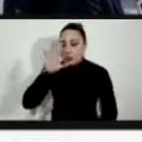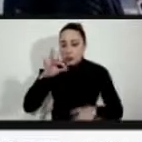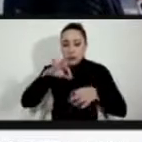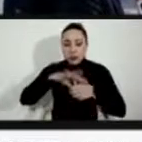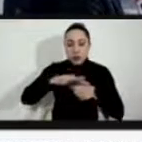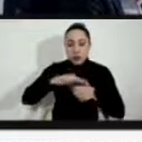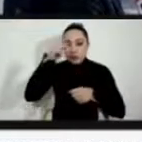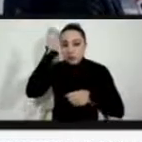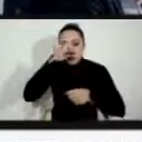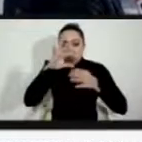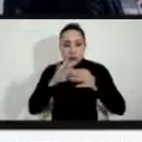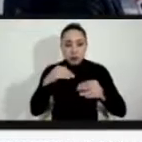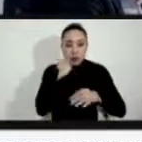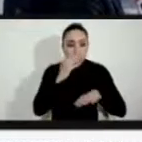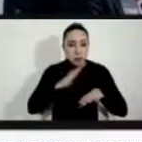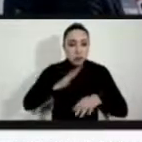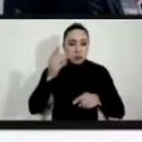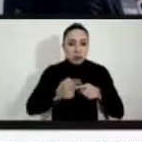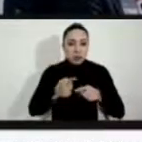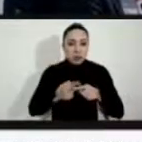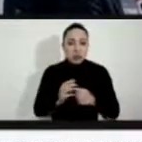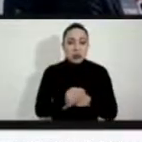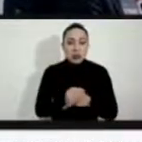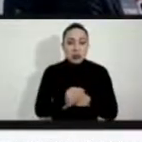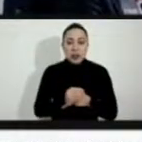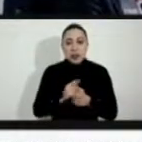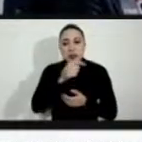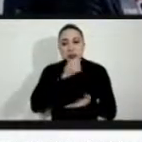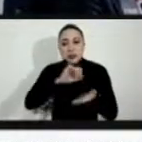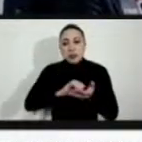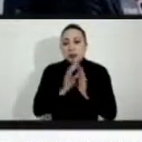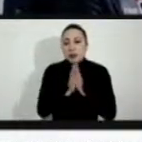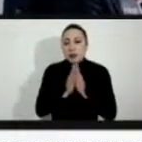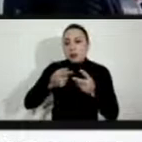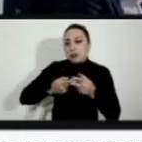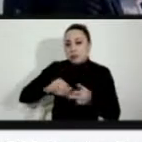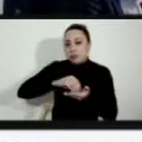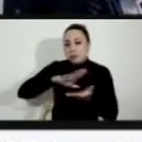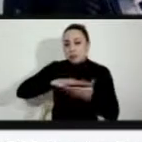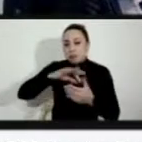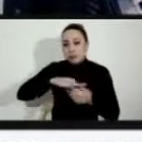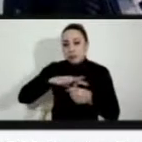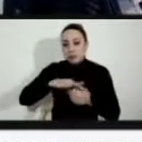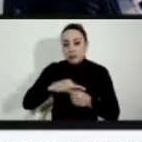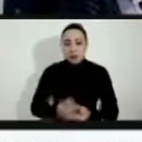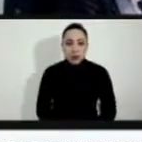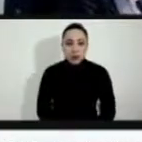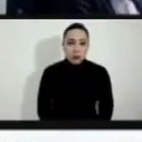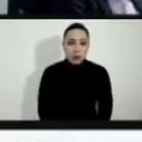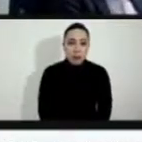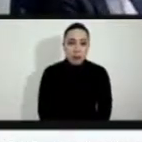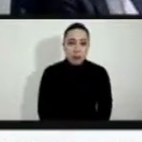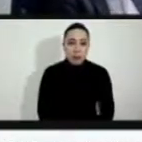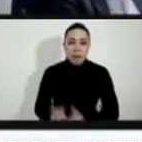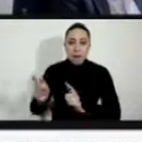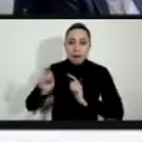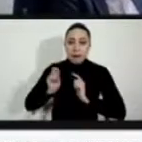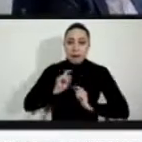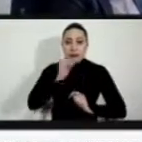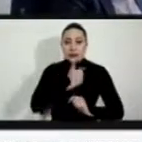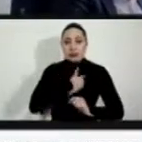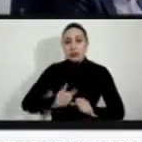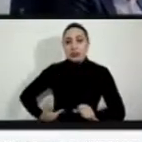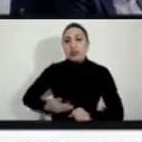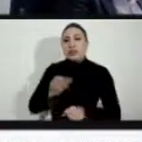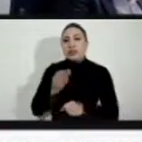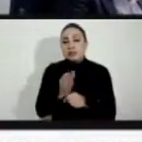Se solicita a la secretaria recoger la votación nominal. Por instrucciones de la presidencia, se abre el sistema